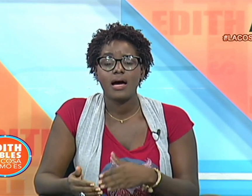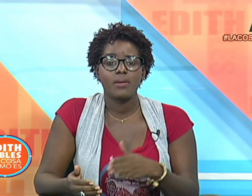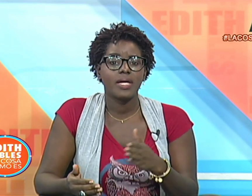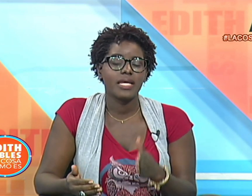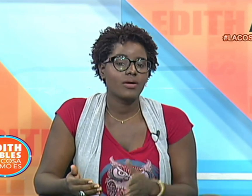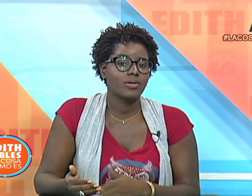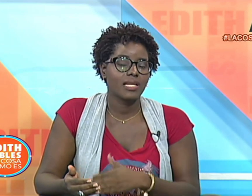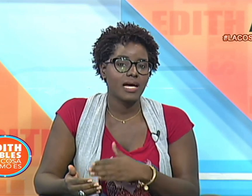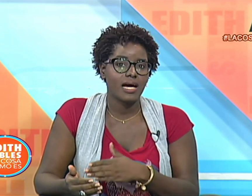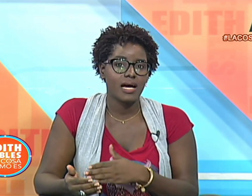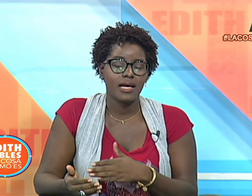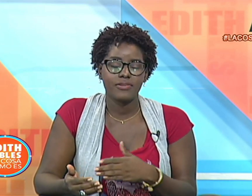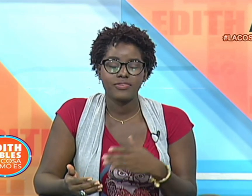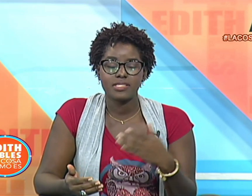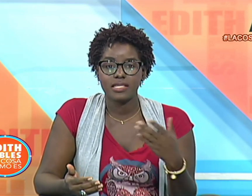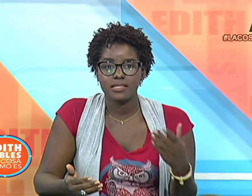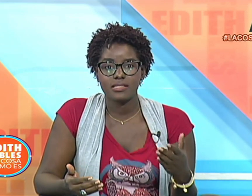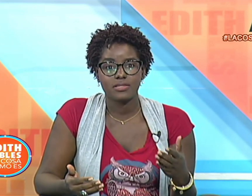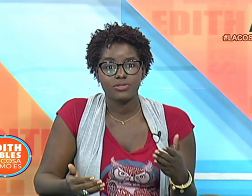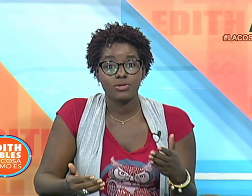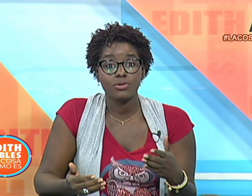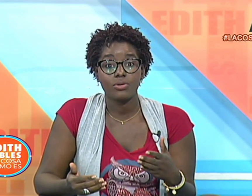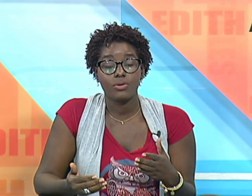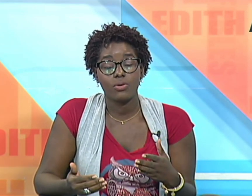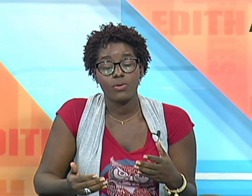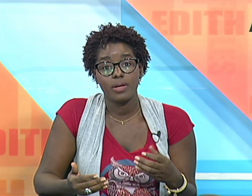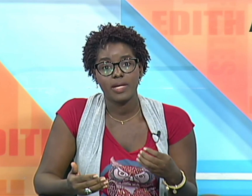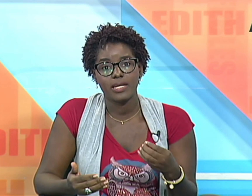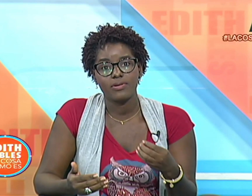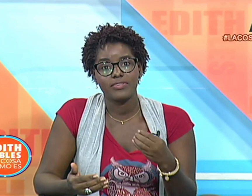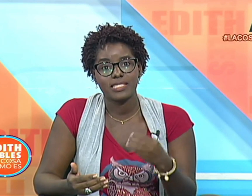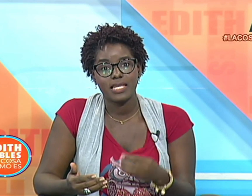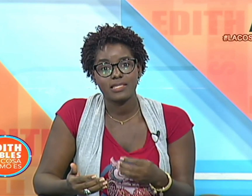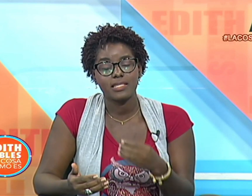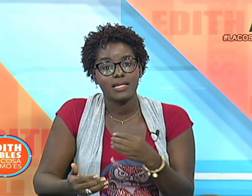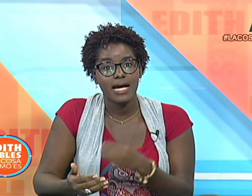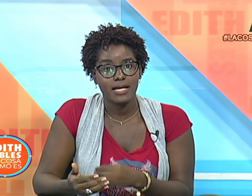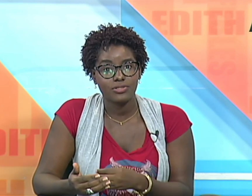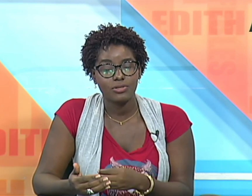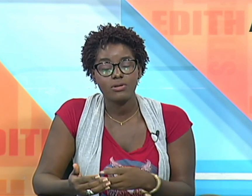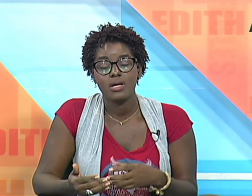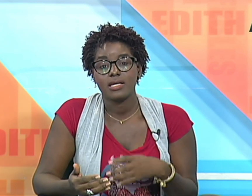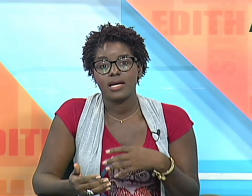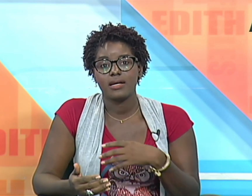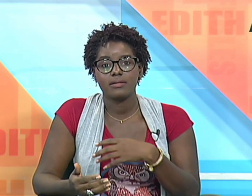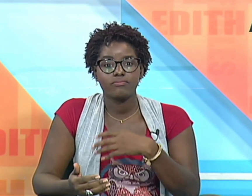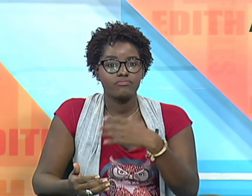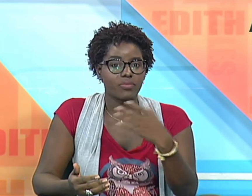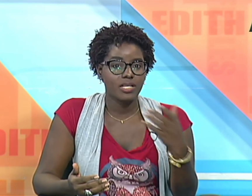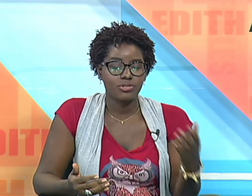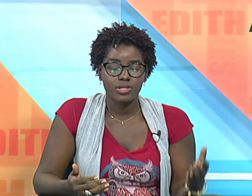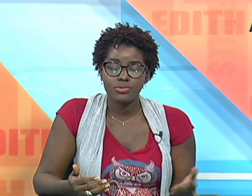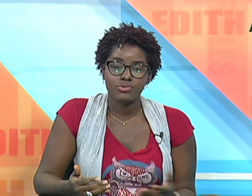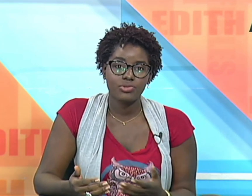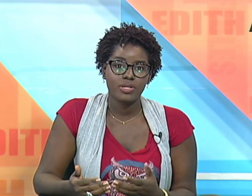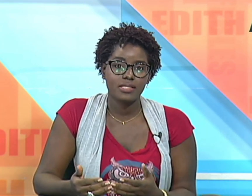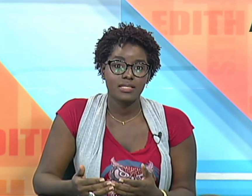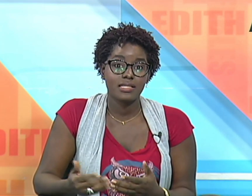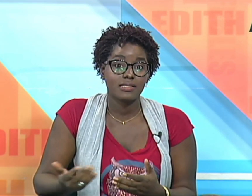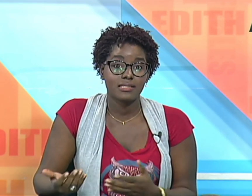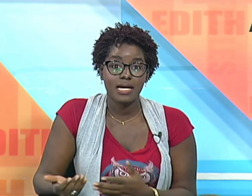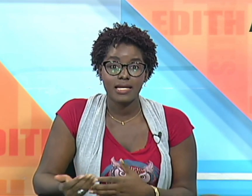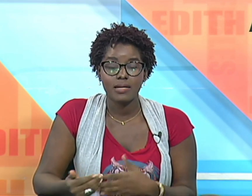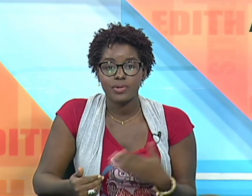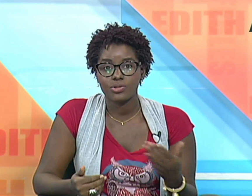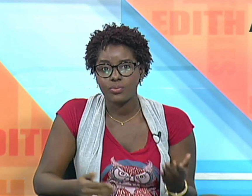al manejo de la eficientización o el manejo eficiente del gasto que han hecho reducciones